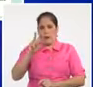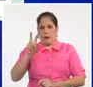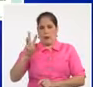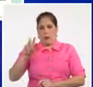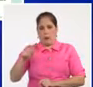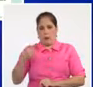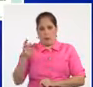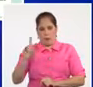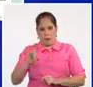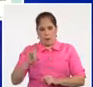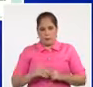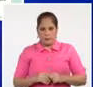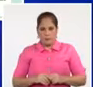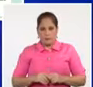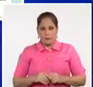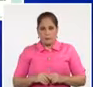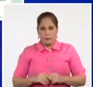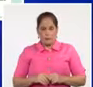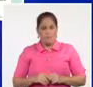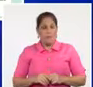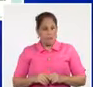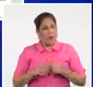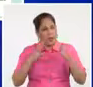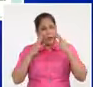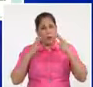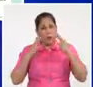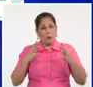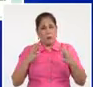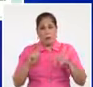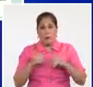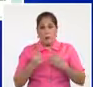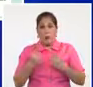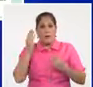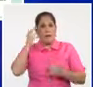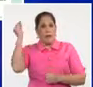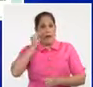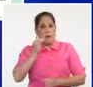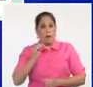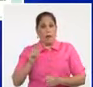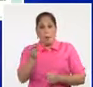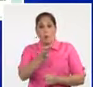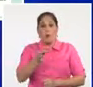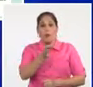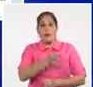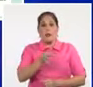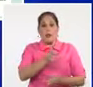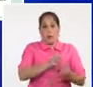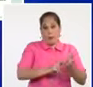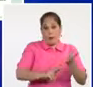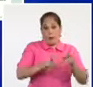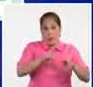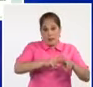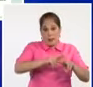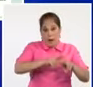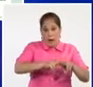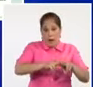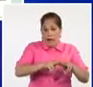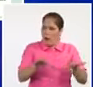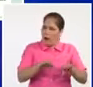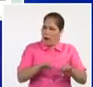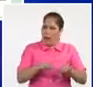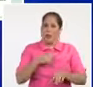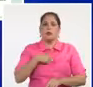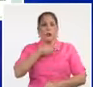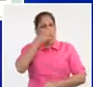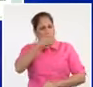6,9. Significativo decir que ninguno de los municipios de la provincia de La Habana, y fíjense, yo lo